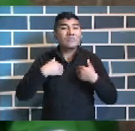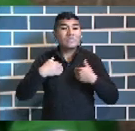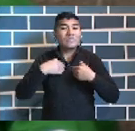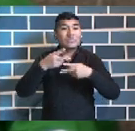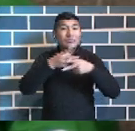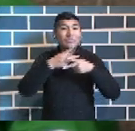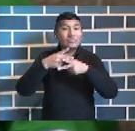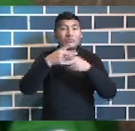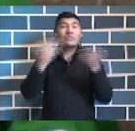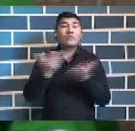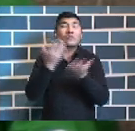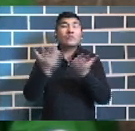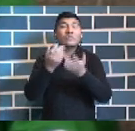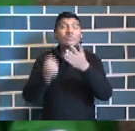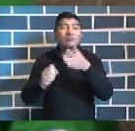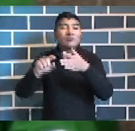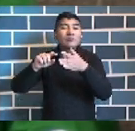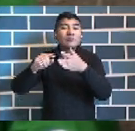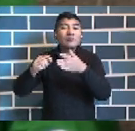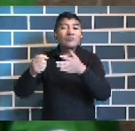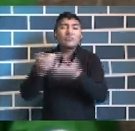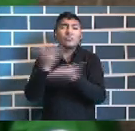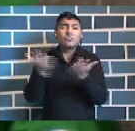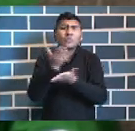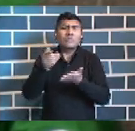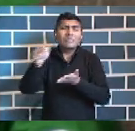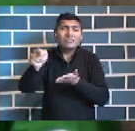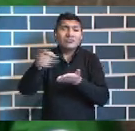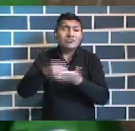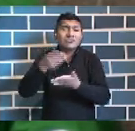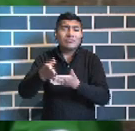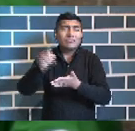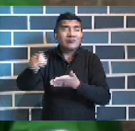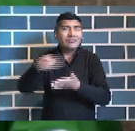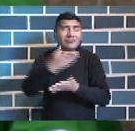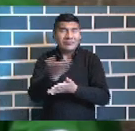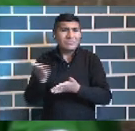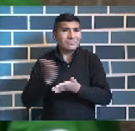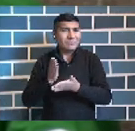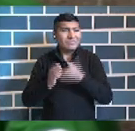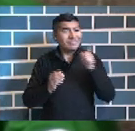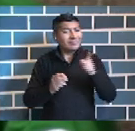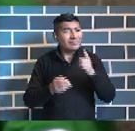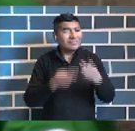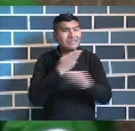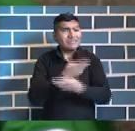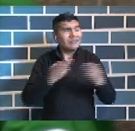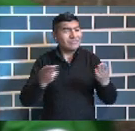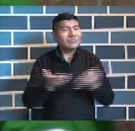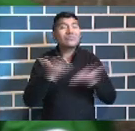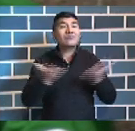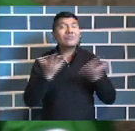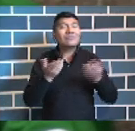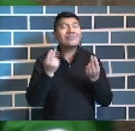del origen, de dónde provienen estos recursos y estos bienes